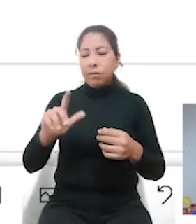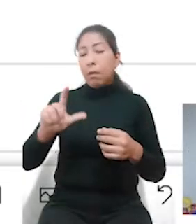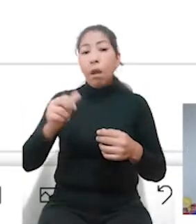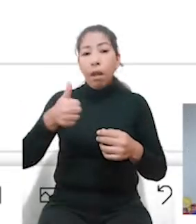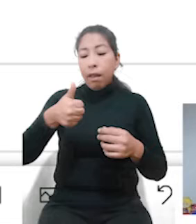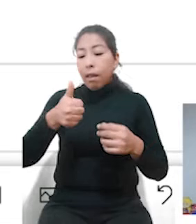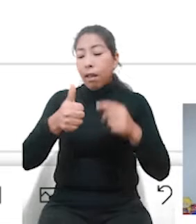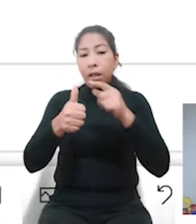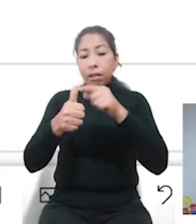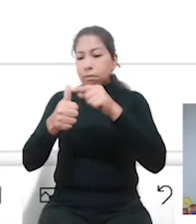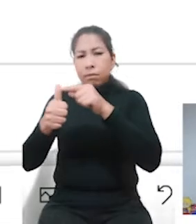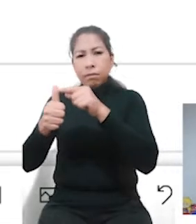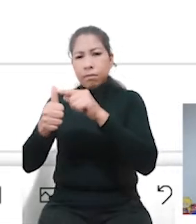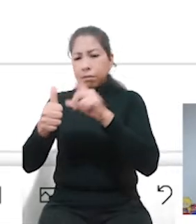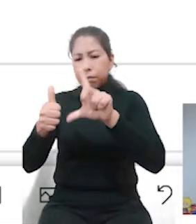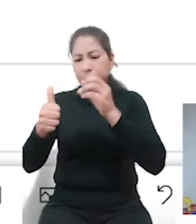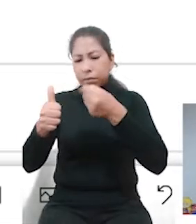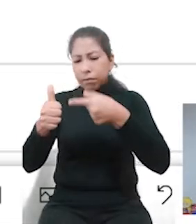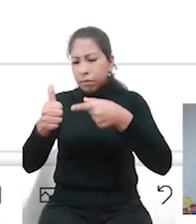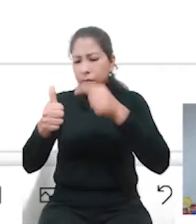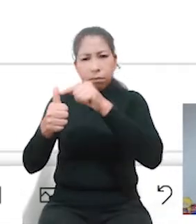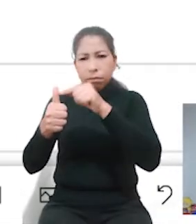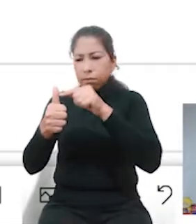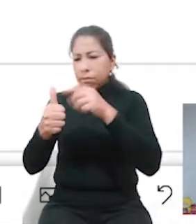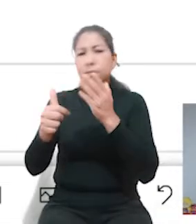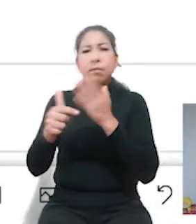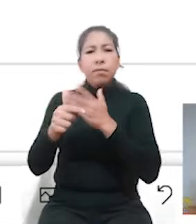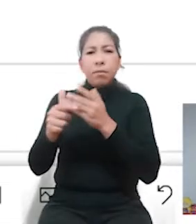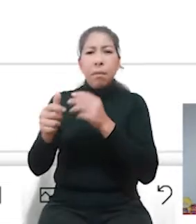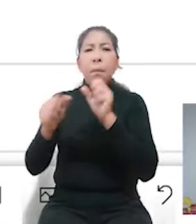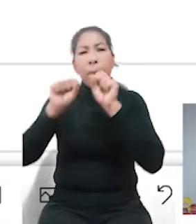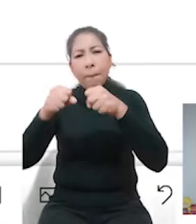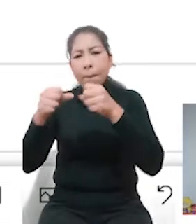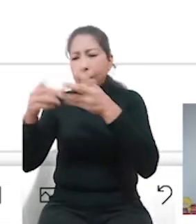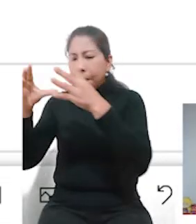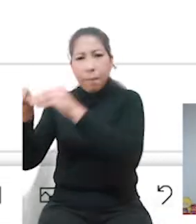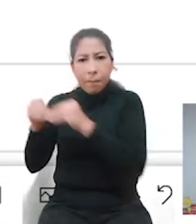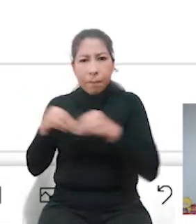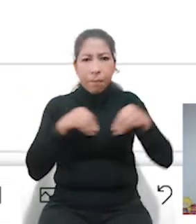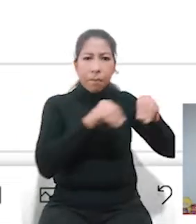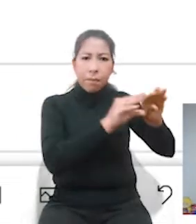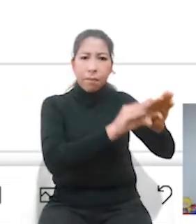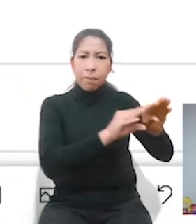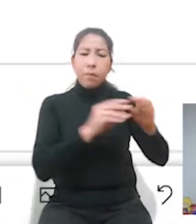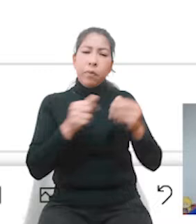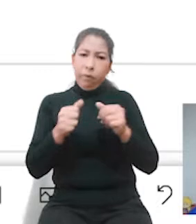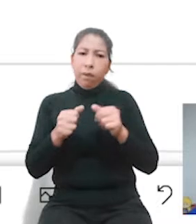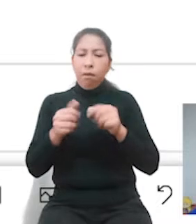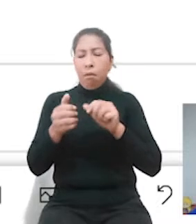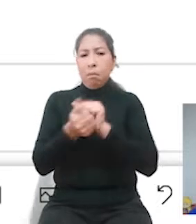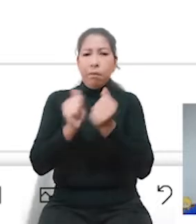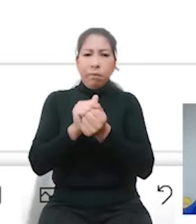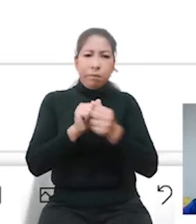delante del logaritmo. 10 que está multiplicando, podemos pasar al segundo miembro a su operación inversa, que sería la